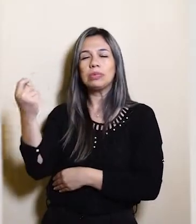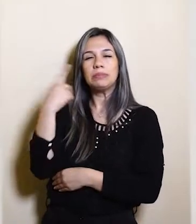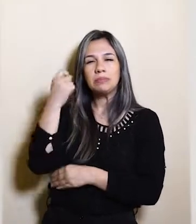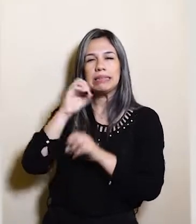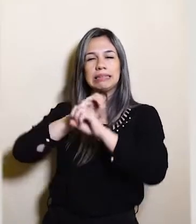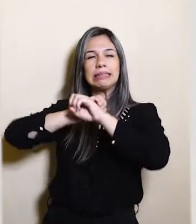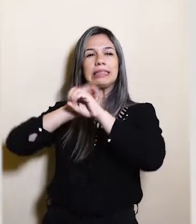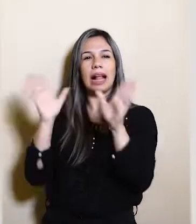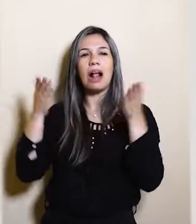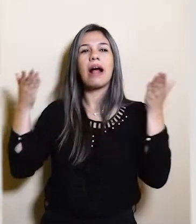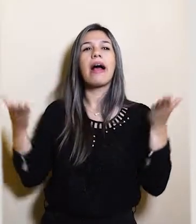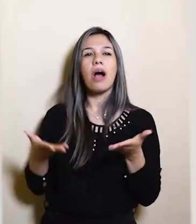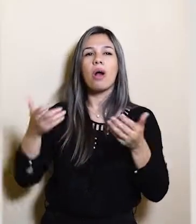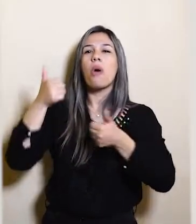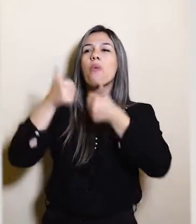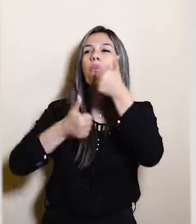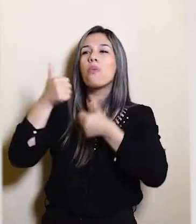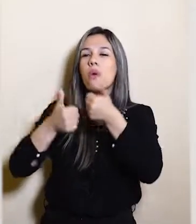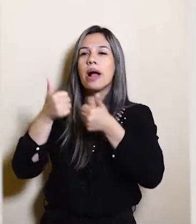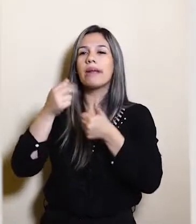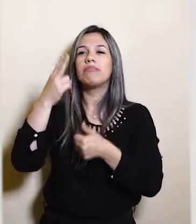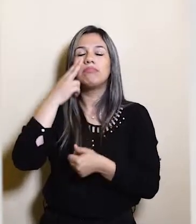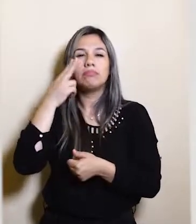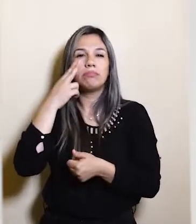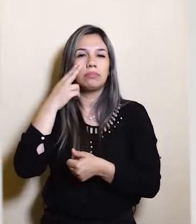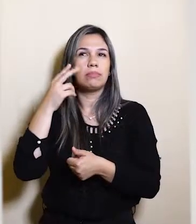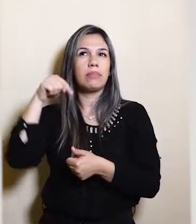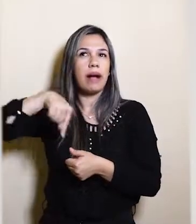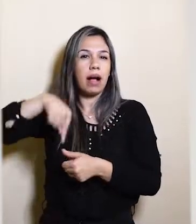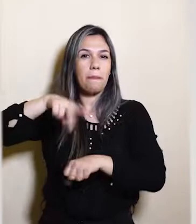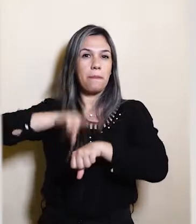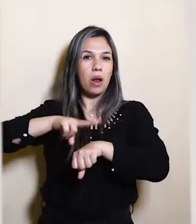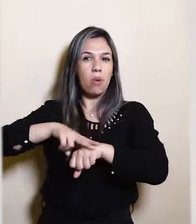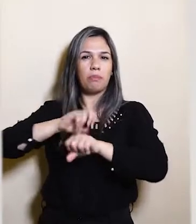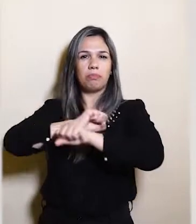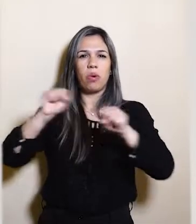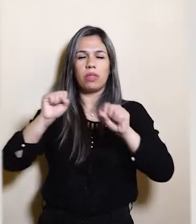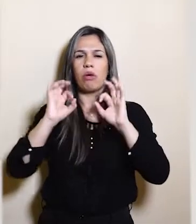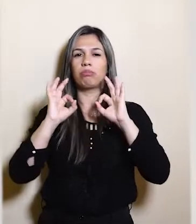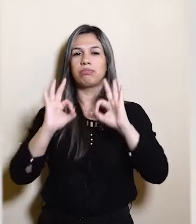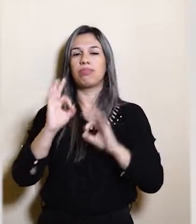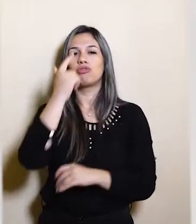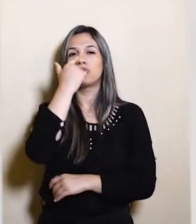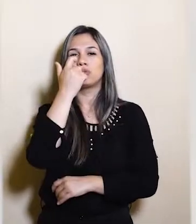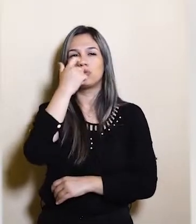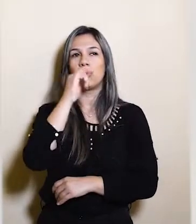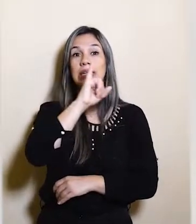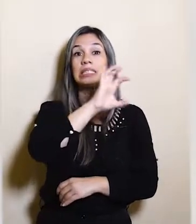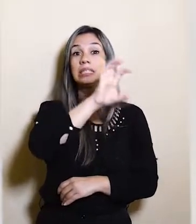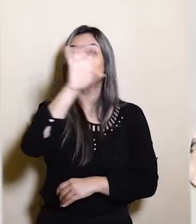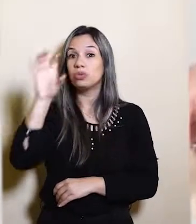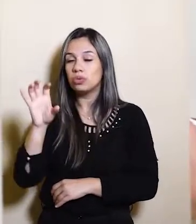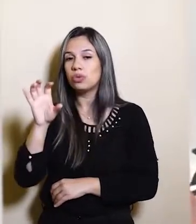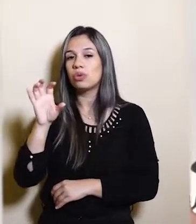a esto que está pasando. O sea, ¿cuáles serían los inconvenientes para poder tener un mayor control desde las instituciones de